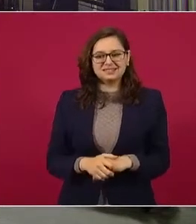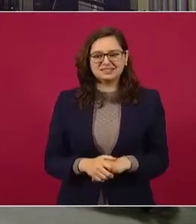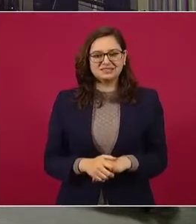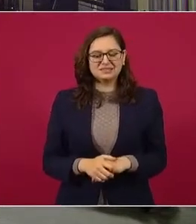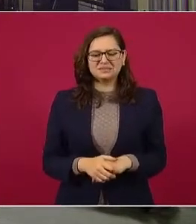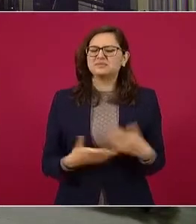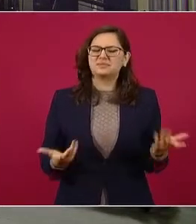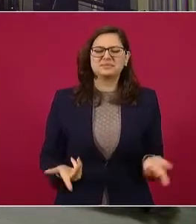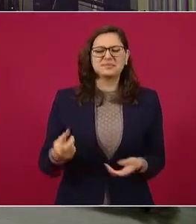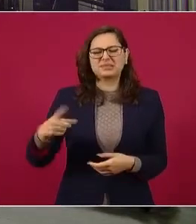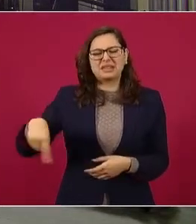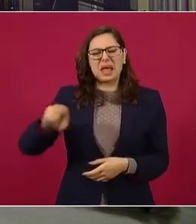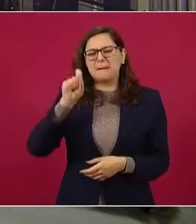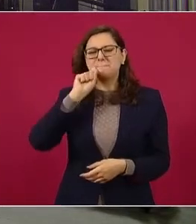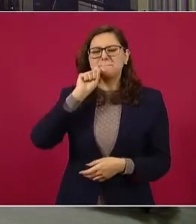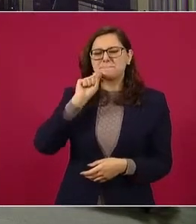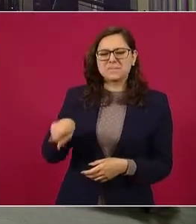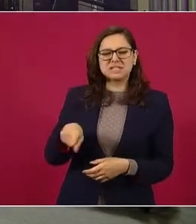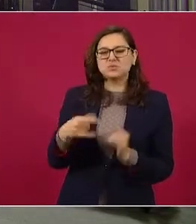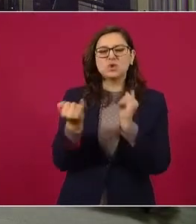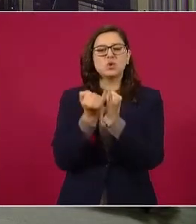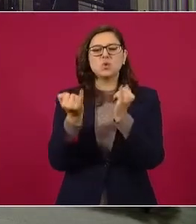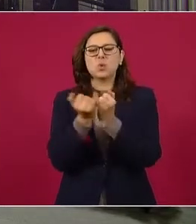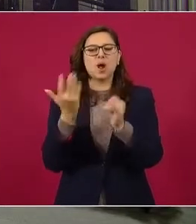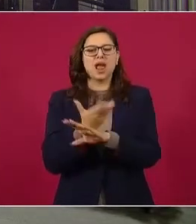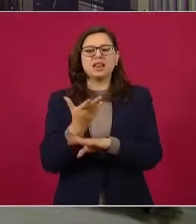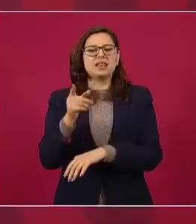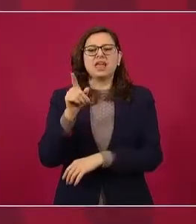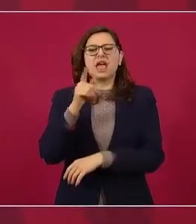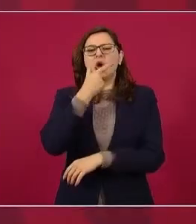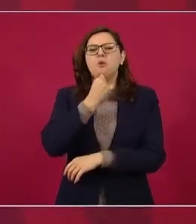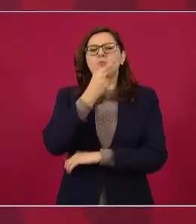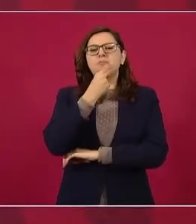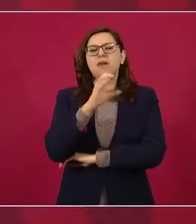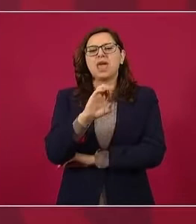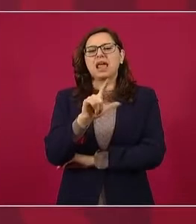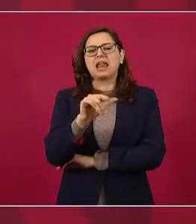con lo mismo, ¿no? Lo que hacía Claudio X González,